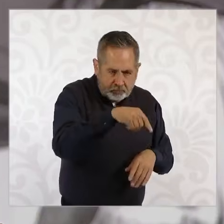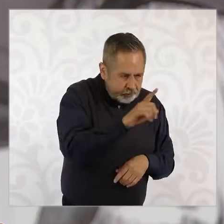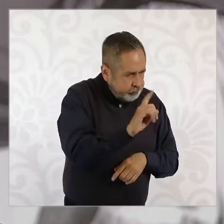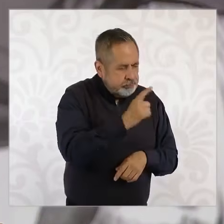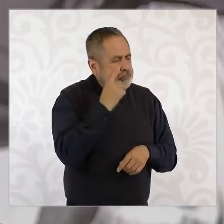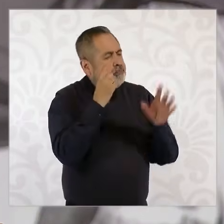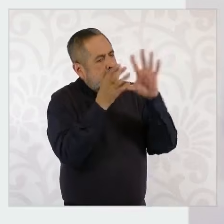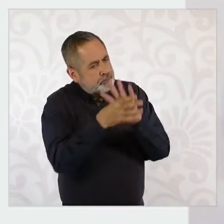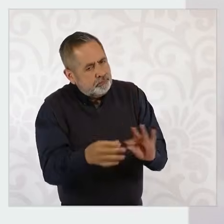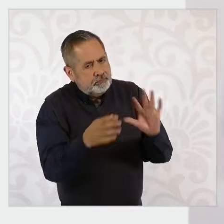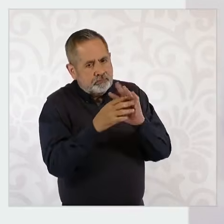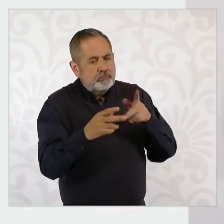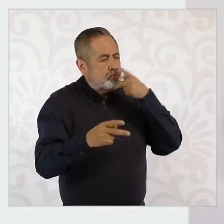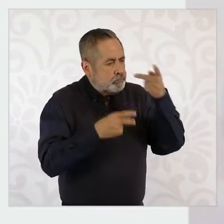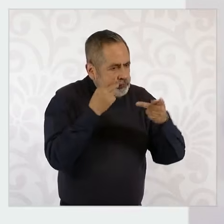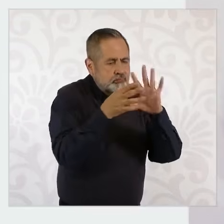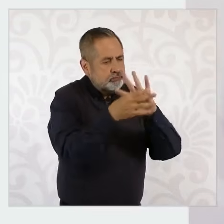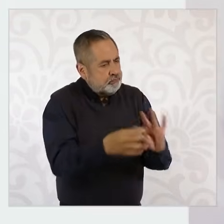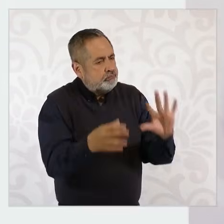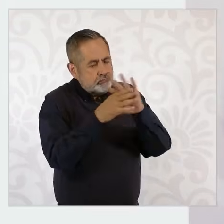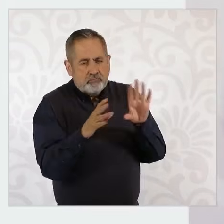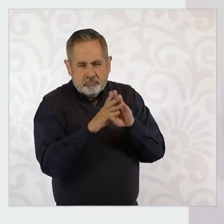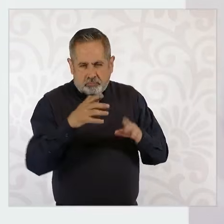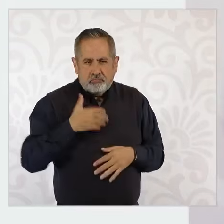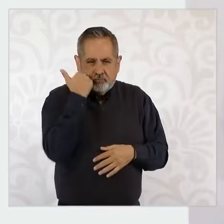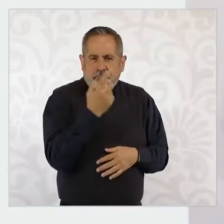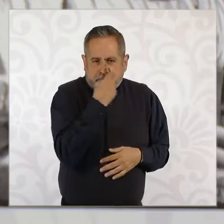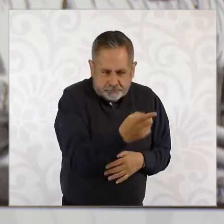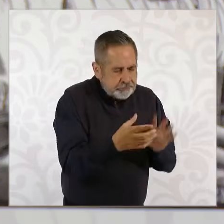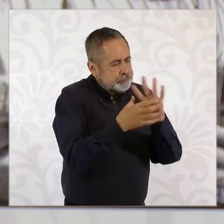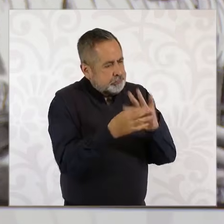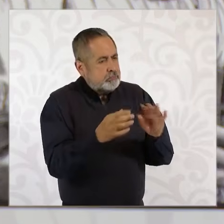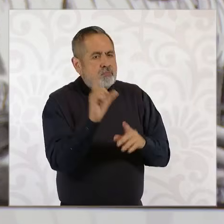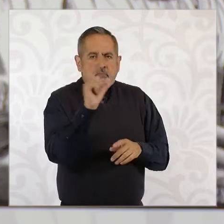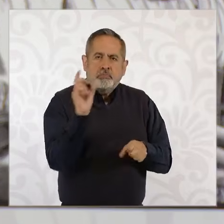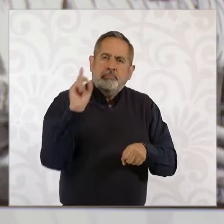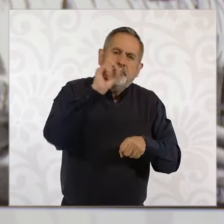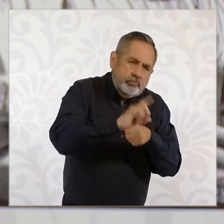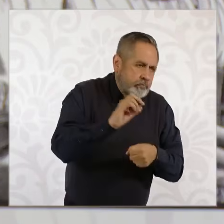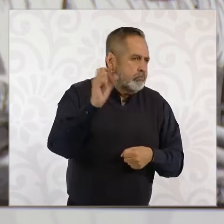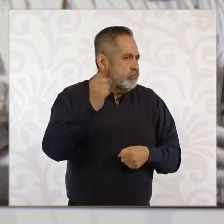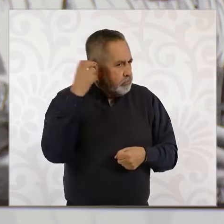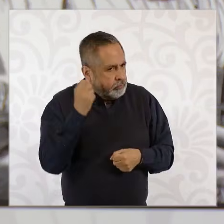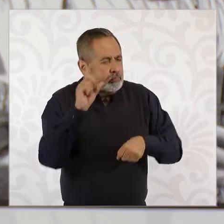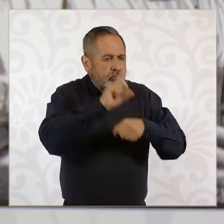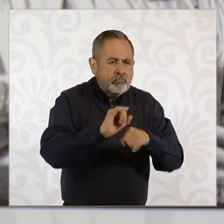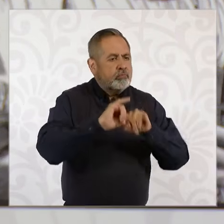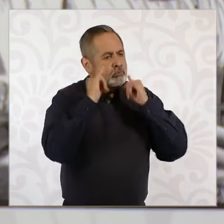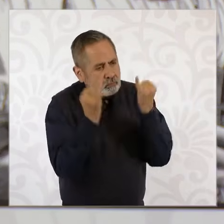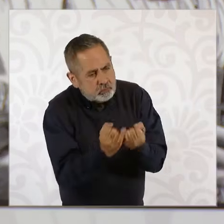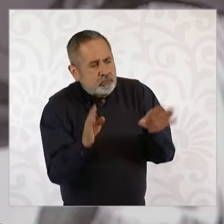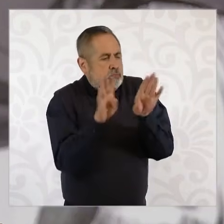más permítanme que les platique qué es lo que va a haber, cuándo van a hacer las asambleas, cómo seguimos trabajando para llegar a